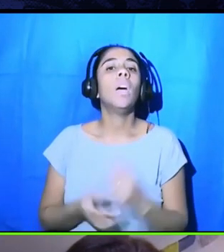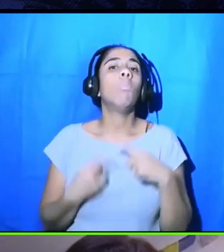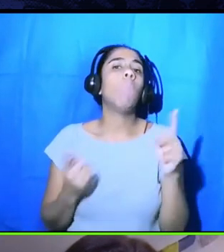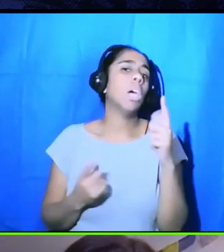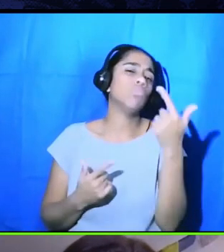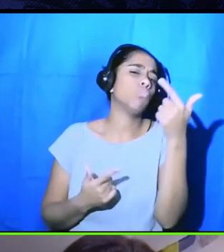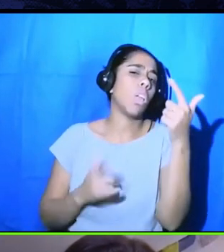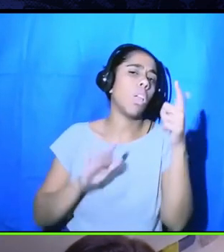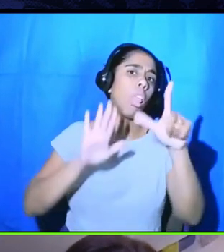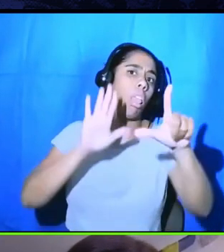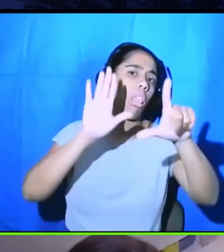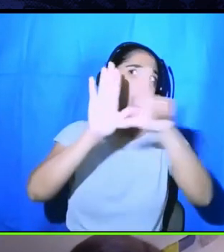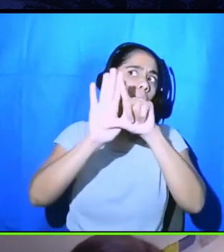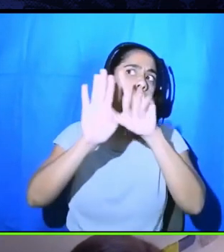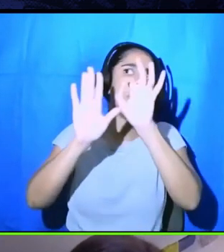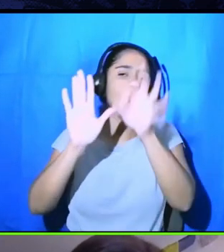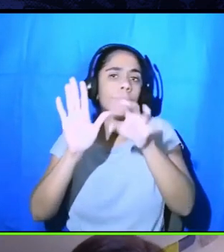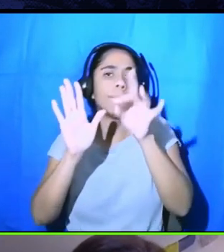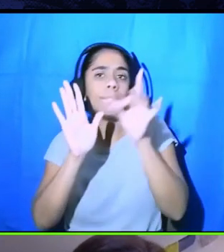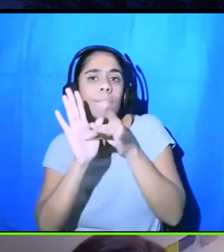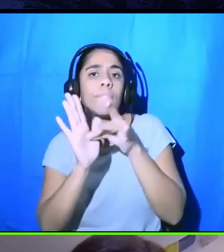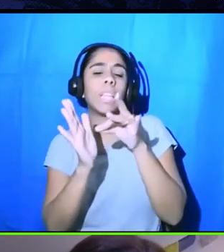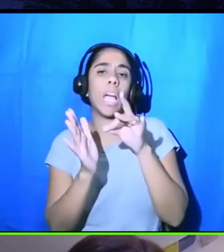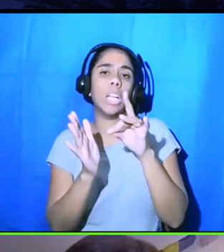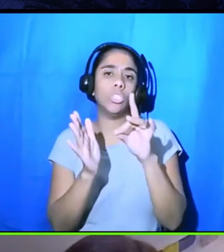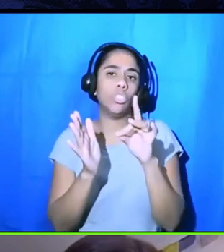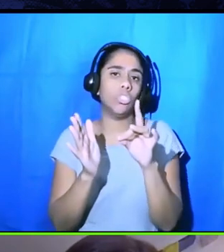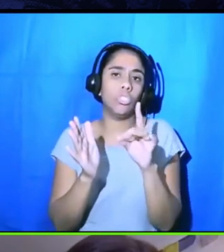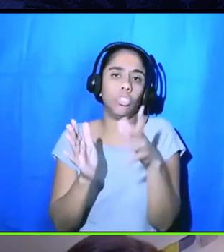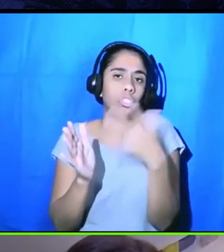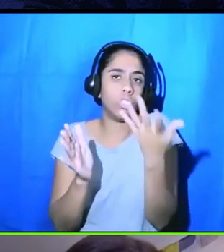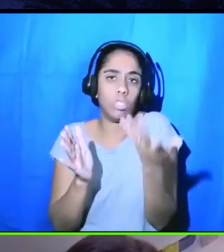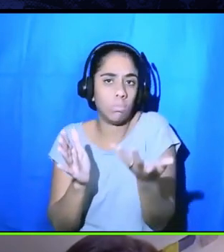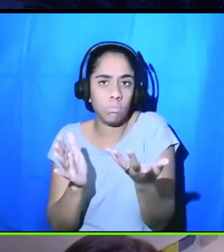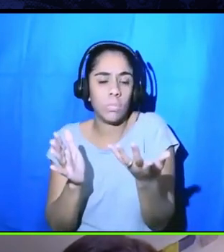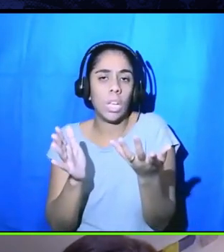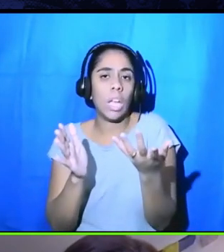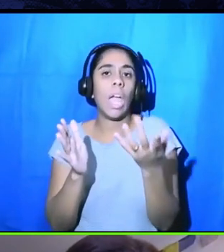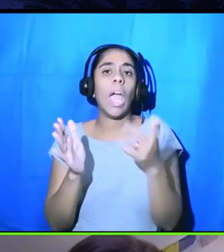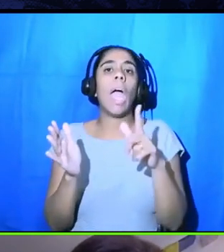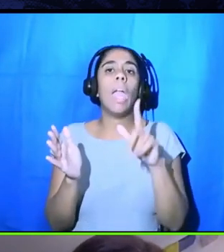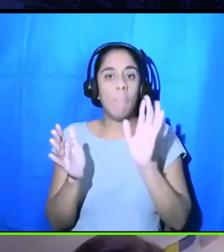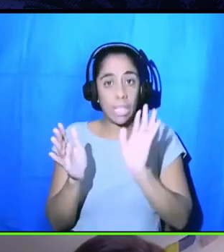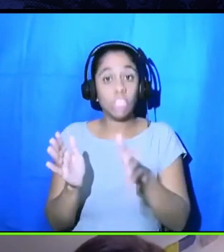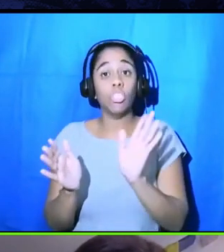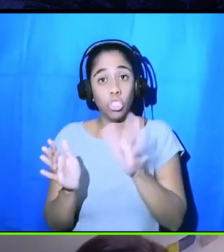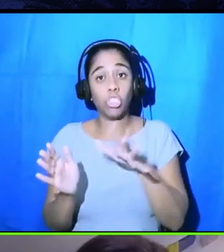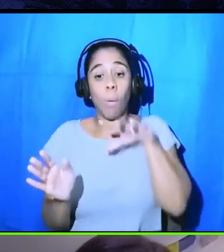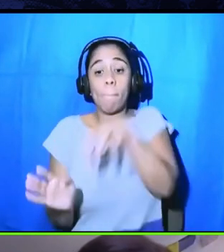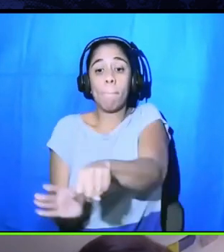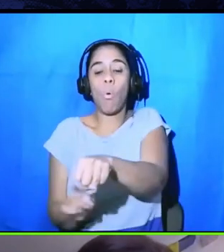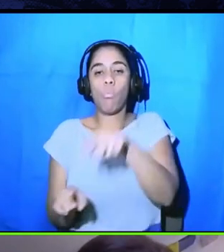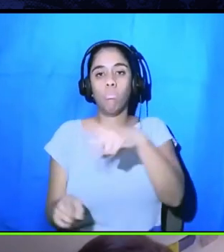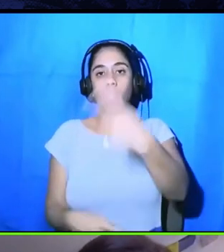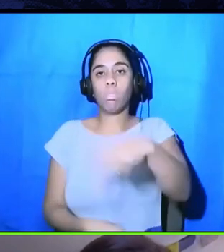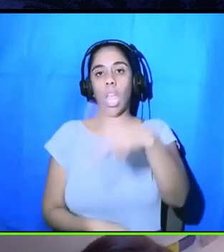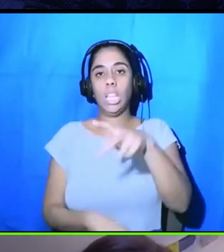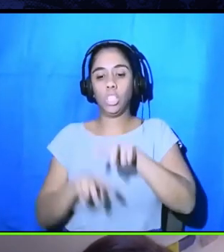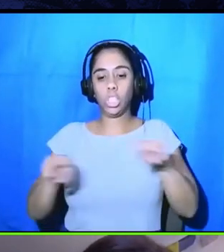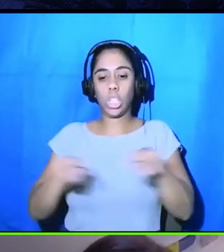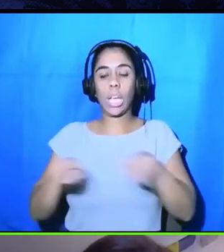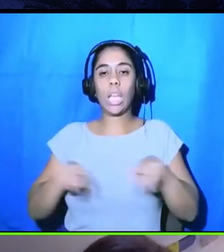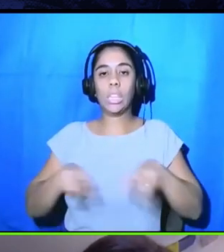también el pueblo tribal afrodescendiente que a pesar de tener reconocimiento por ley fue dejado fuera me parece de manera muy